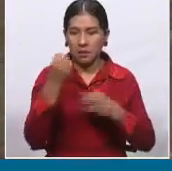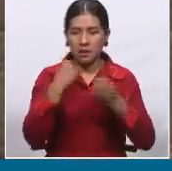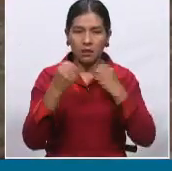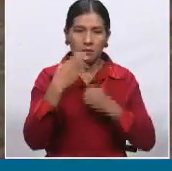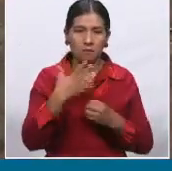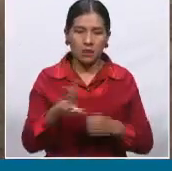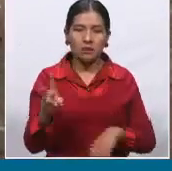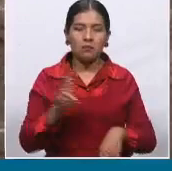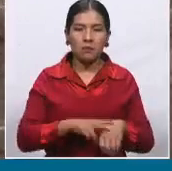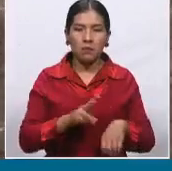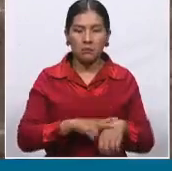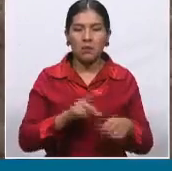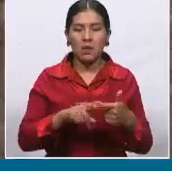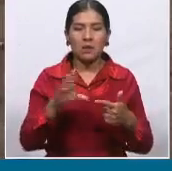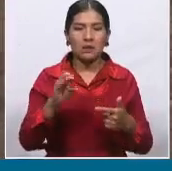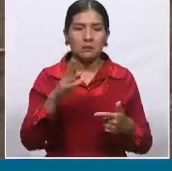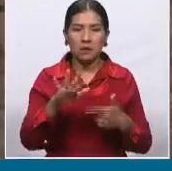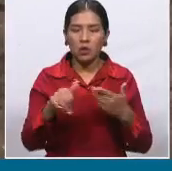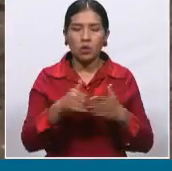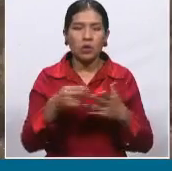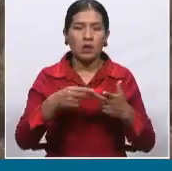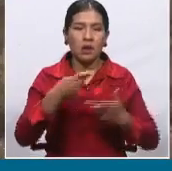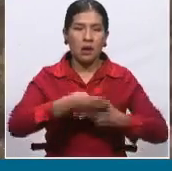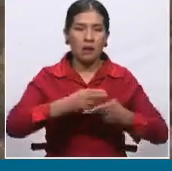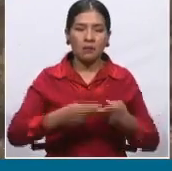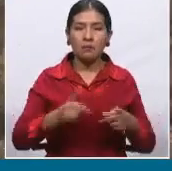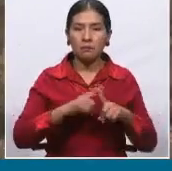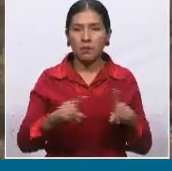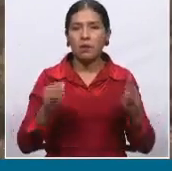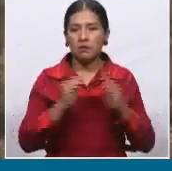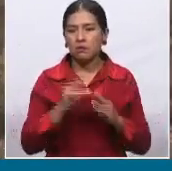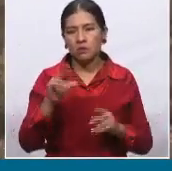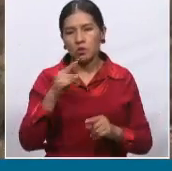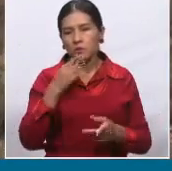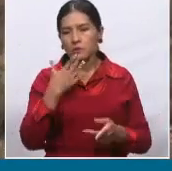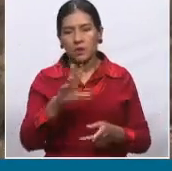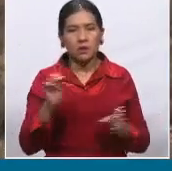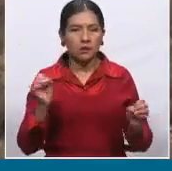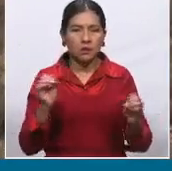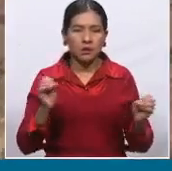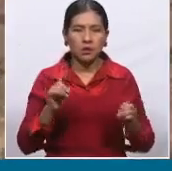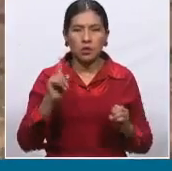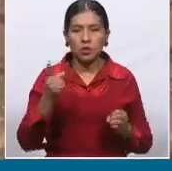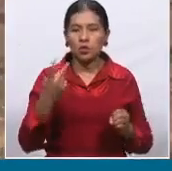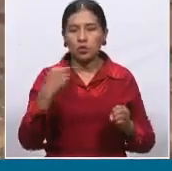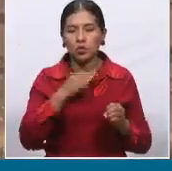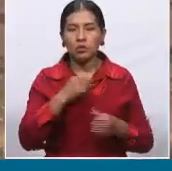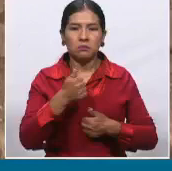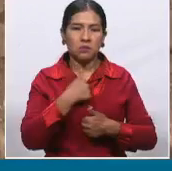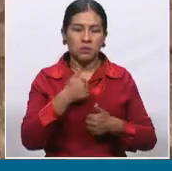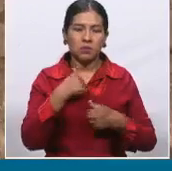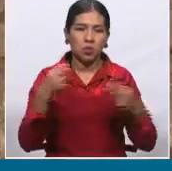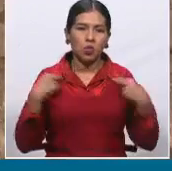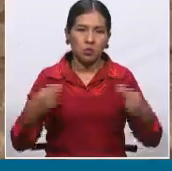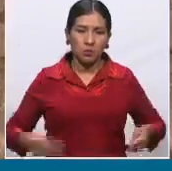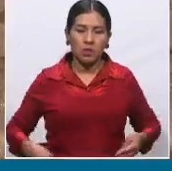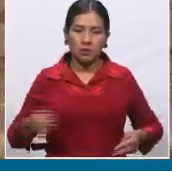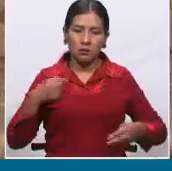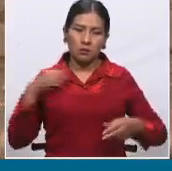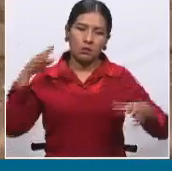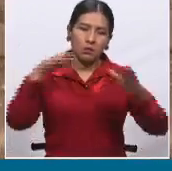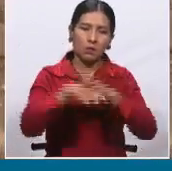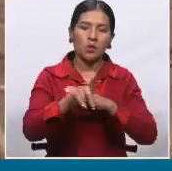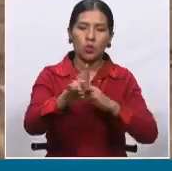altiplano, papa, cebada, haba, etc. Pero no era una plaga, sino que más bien nosotros, la humanidad, habíamos invadido su